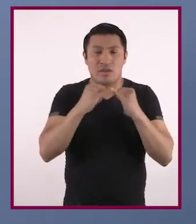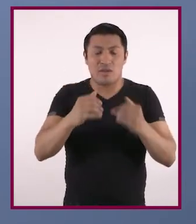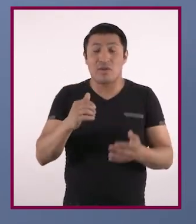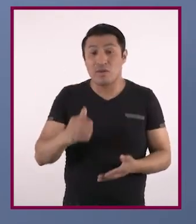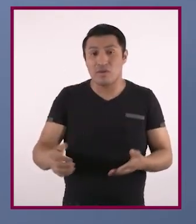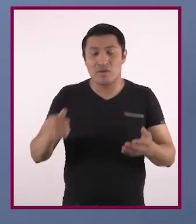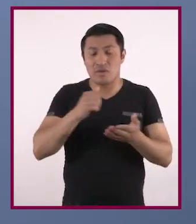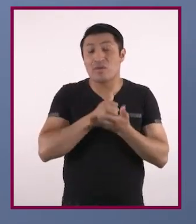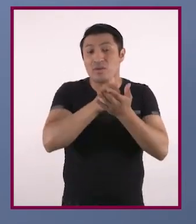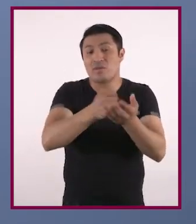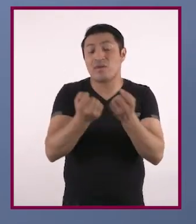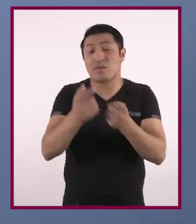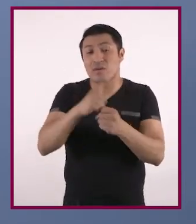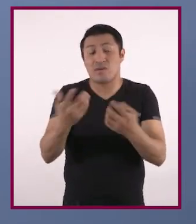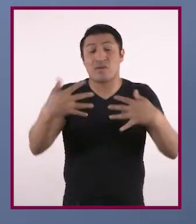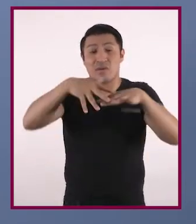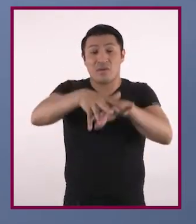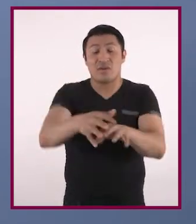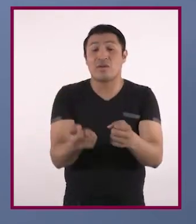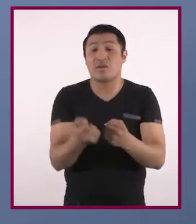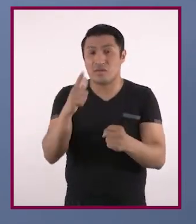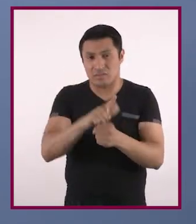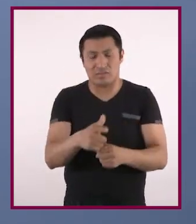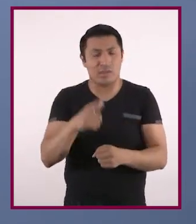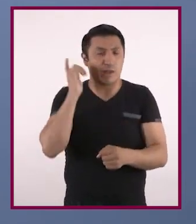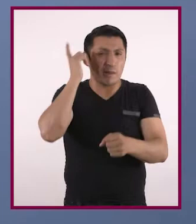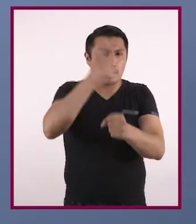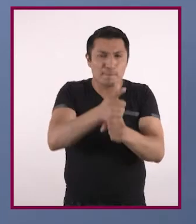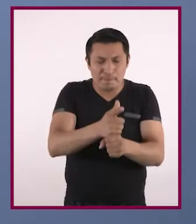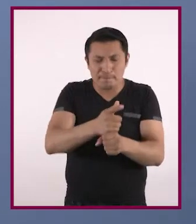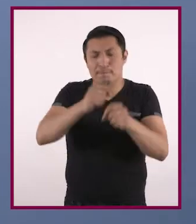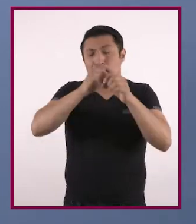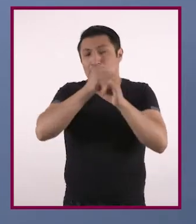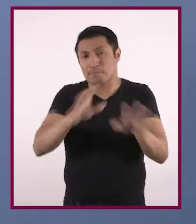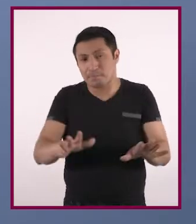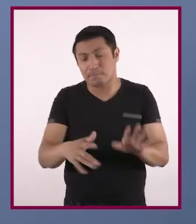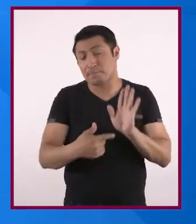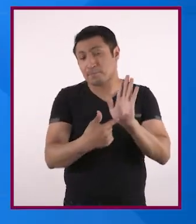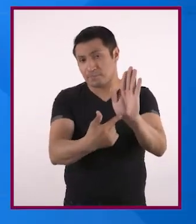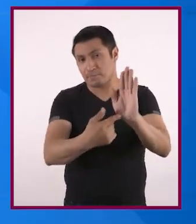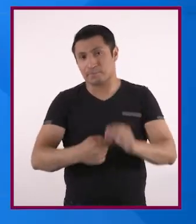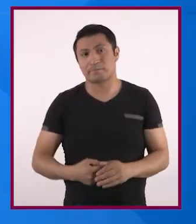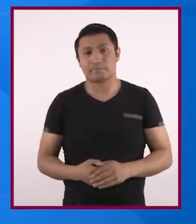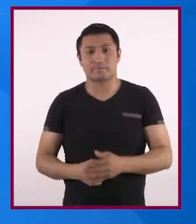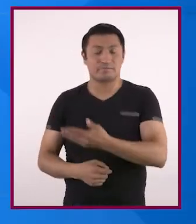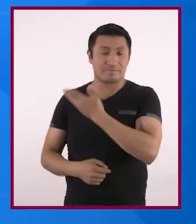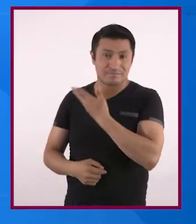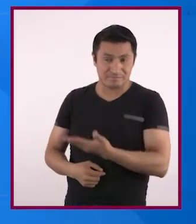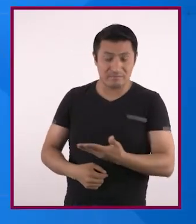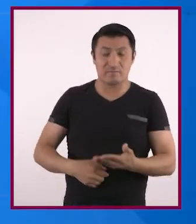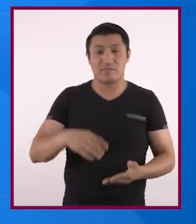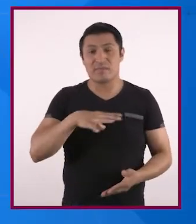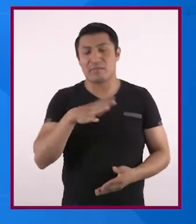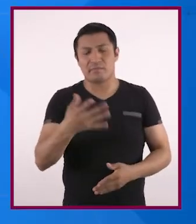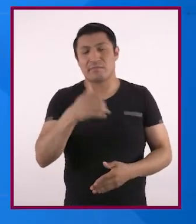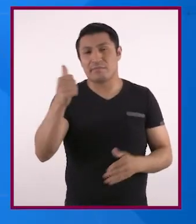Asistencia Social e Integración Social, y se encontraron los siguientes datos. Hay